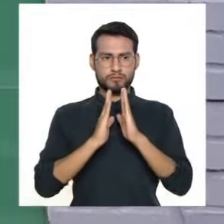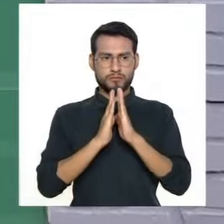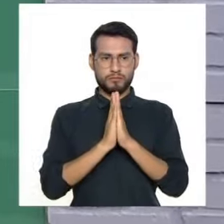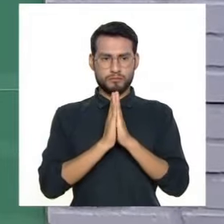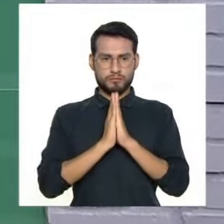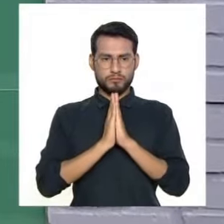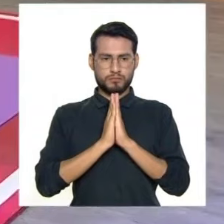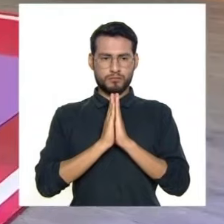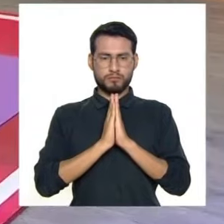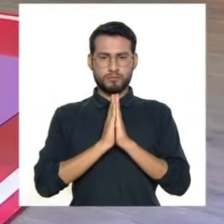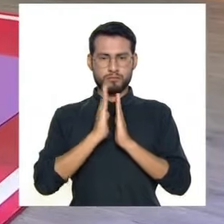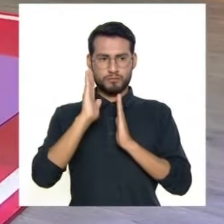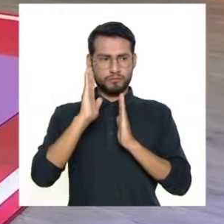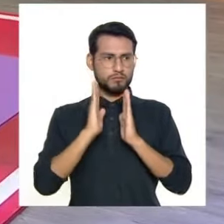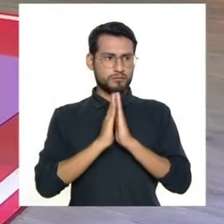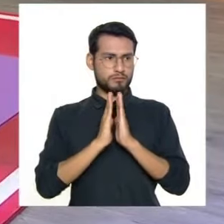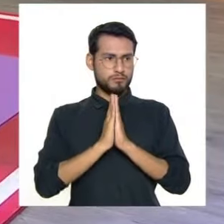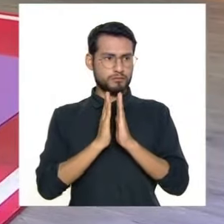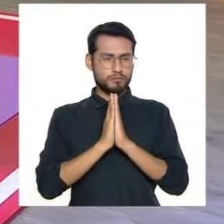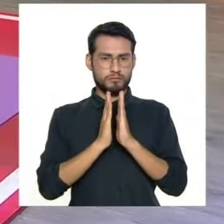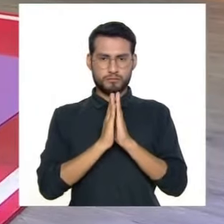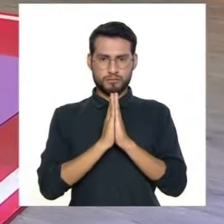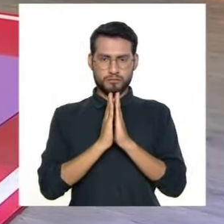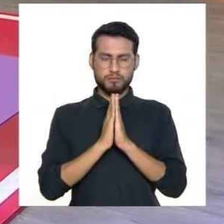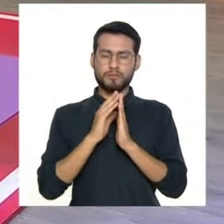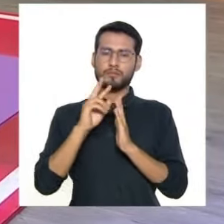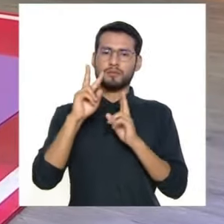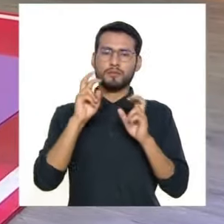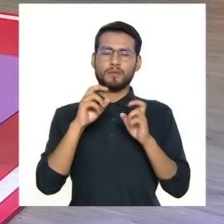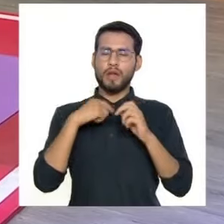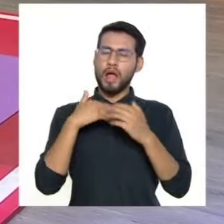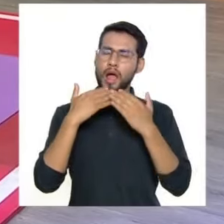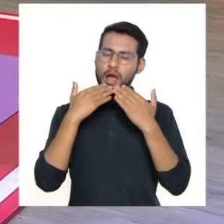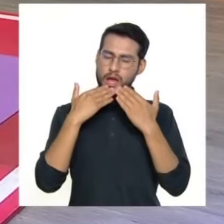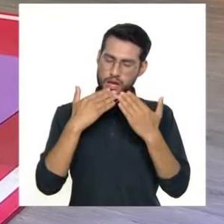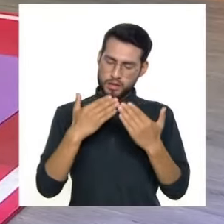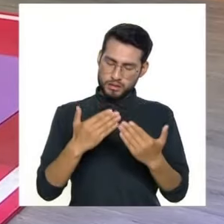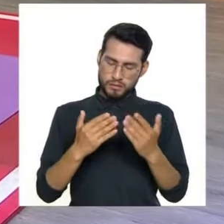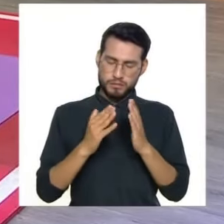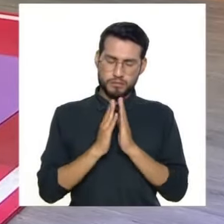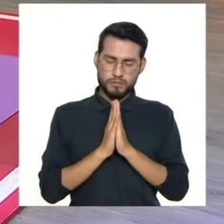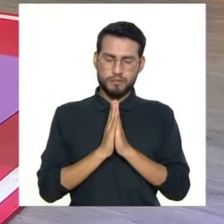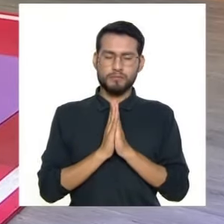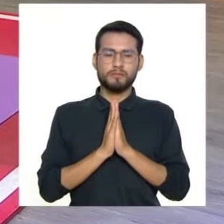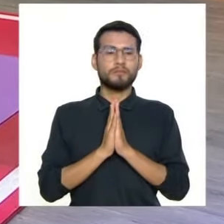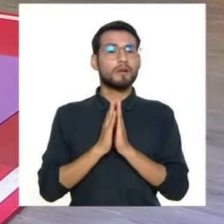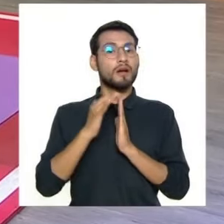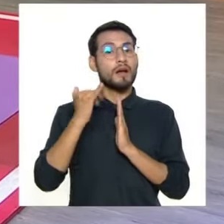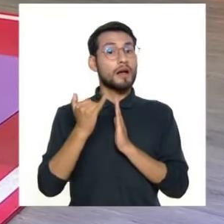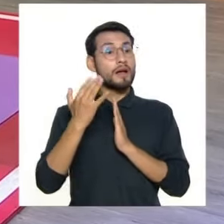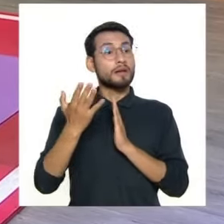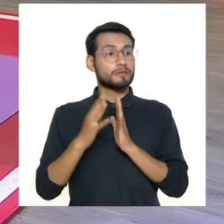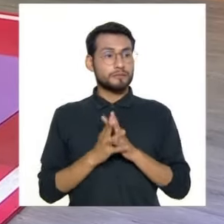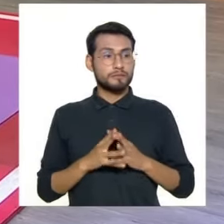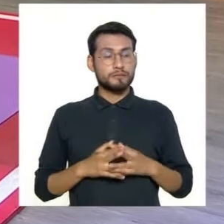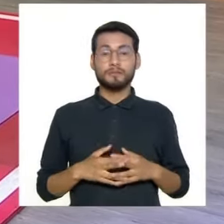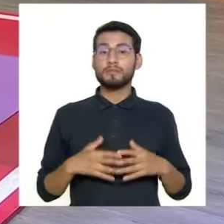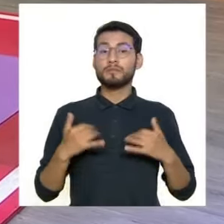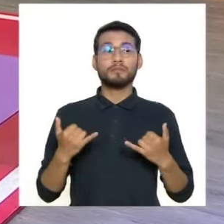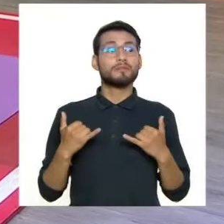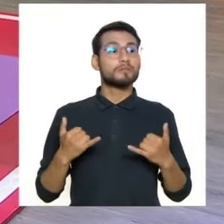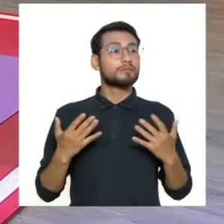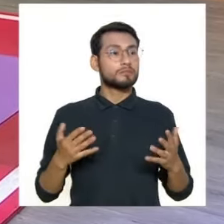en prana masama posición de agradecimiento y ahora vamos a tomar una inhalación y vamos